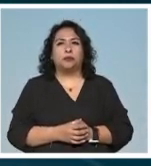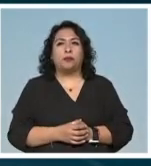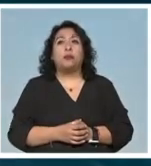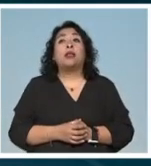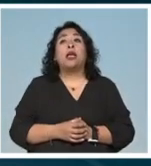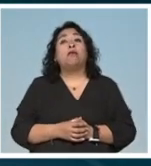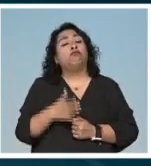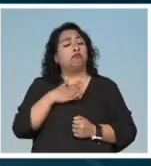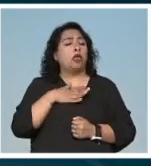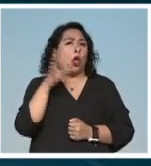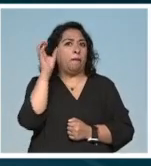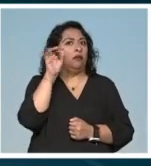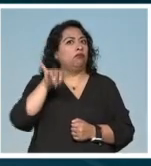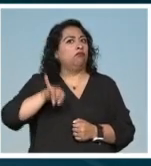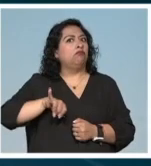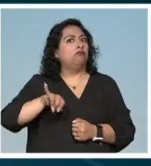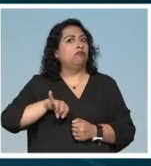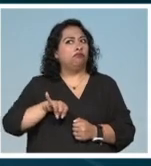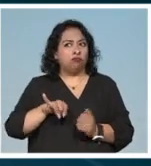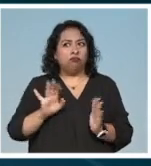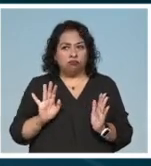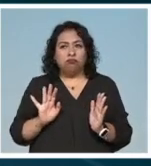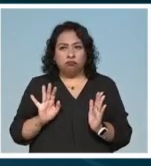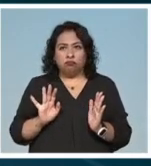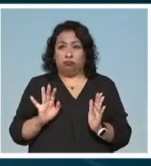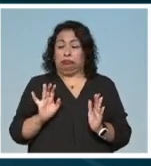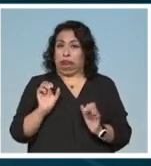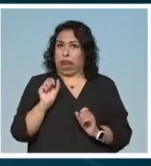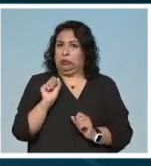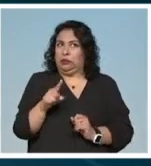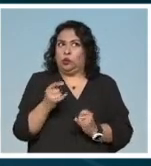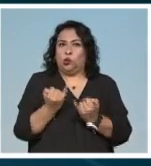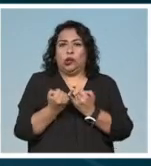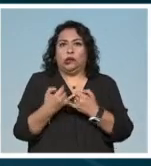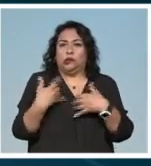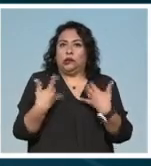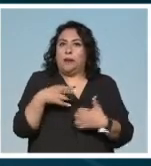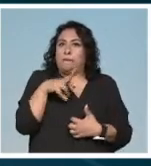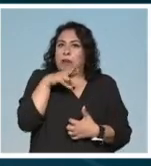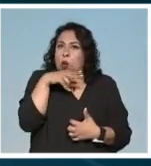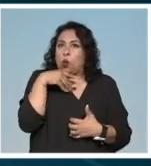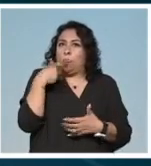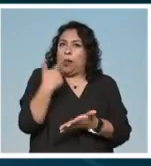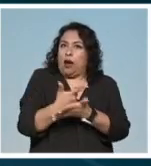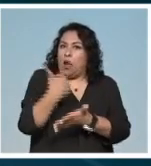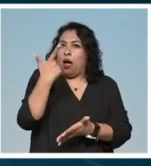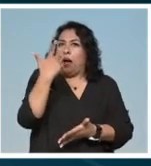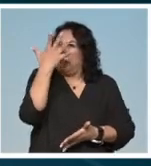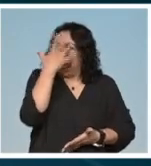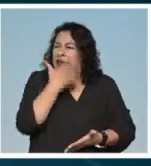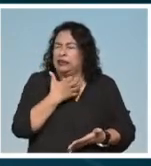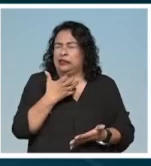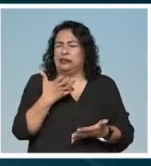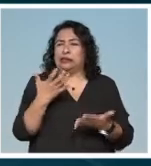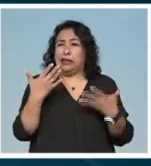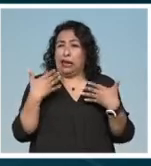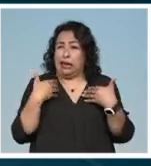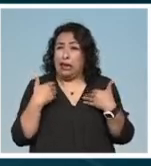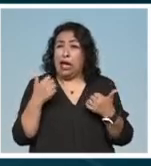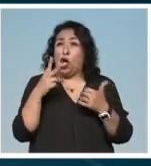Me pareció muy llamativo, alarmante y triste al mismo tiempo. Entonces fue así como entender que otra